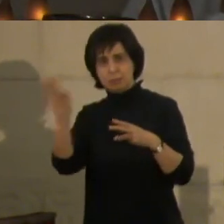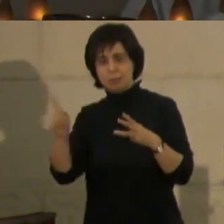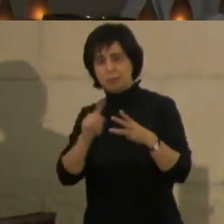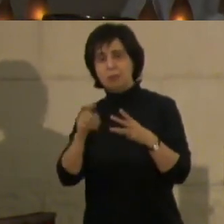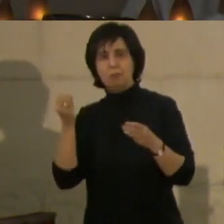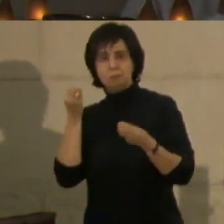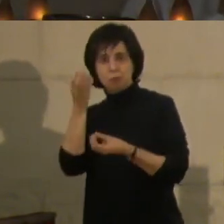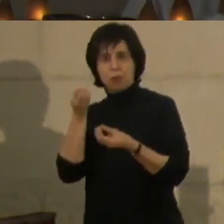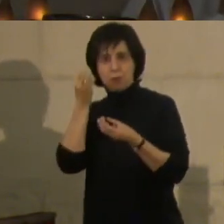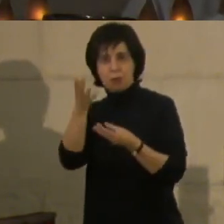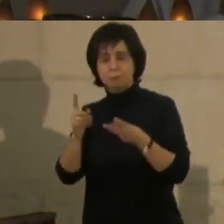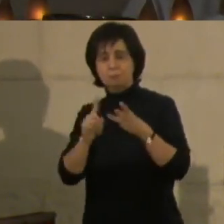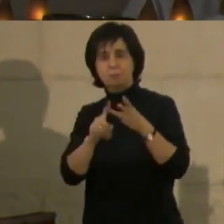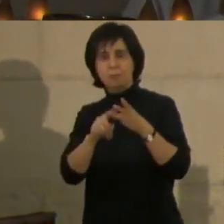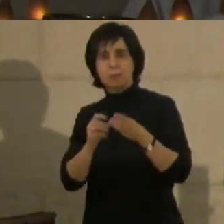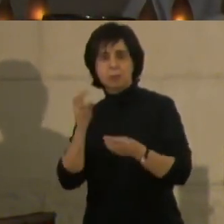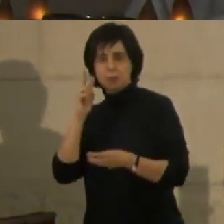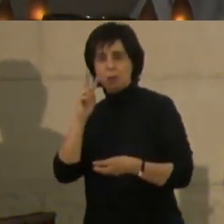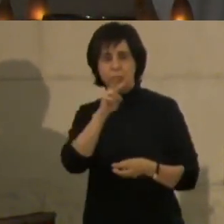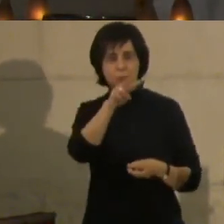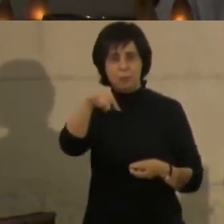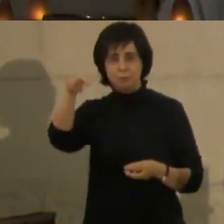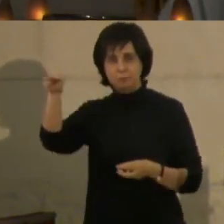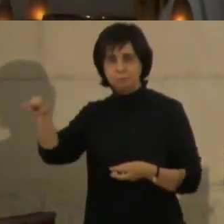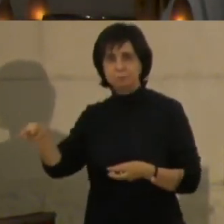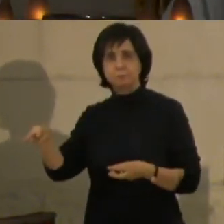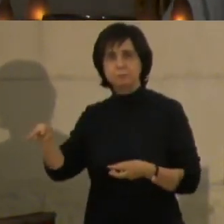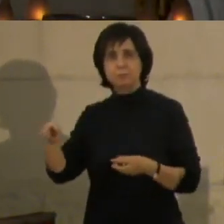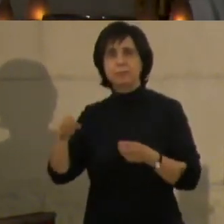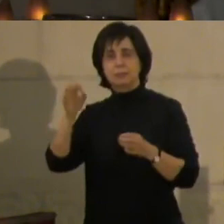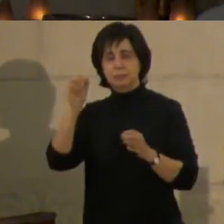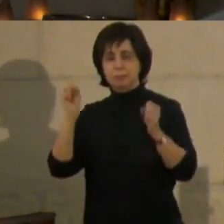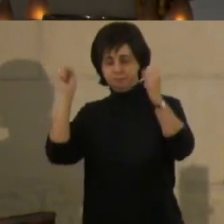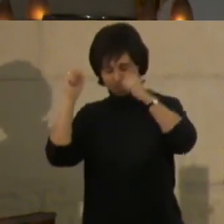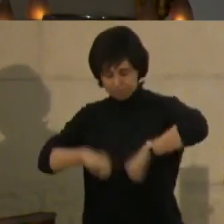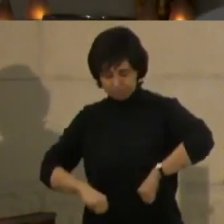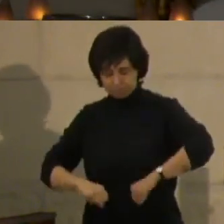proclamad y contemplad. Que así sea.